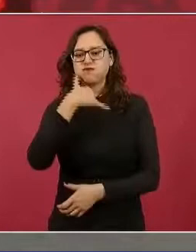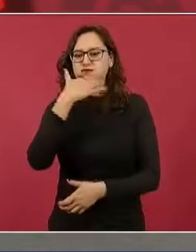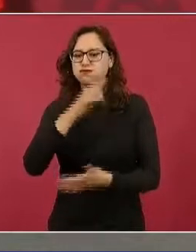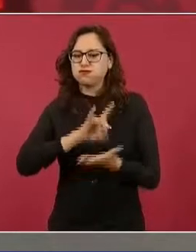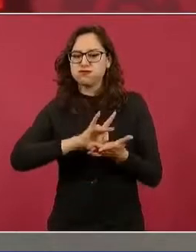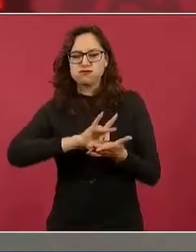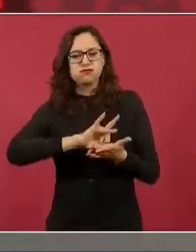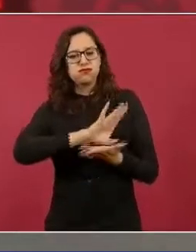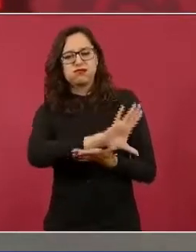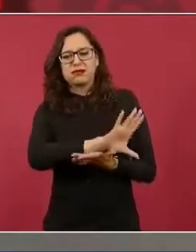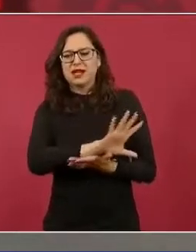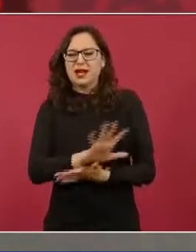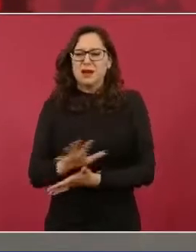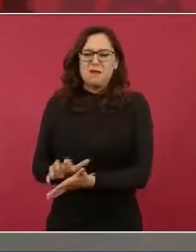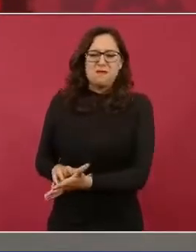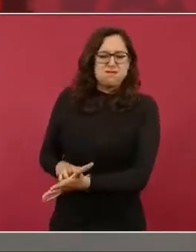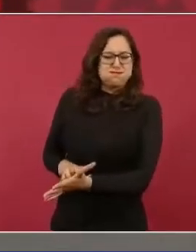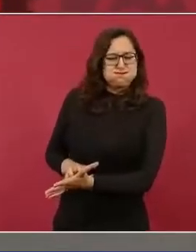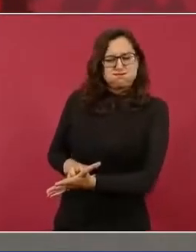Somos millones.